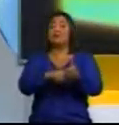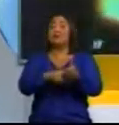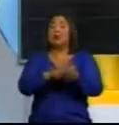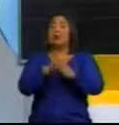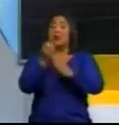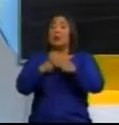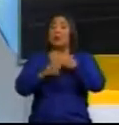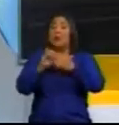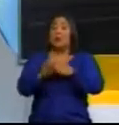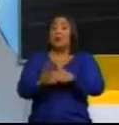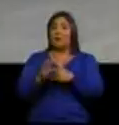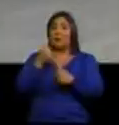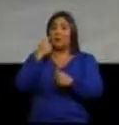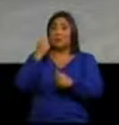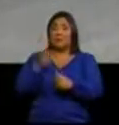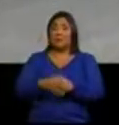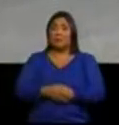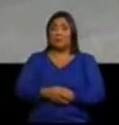del aborto.